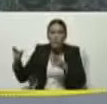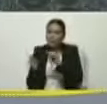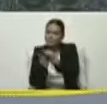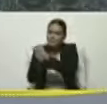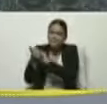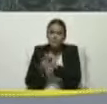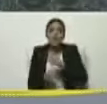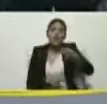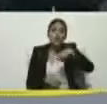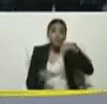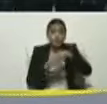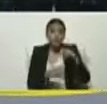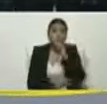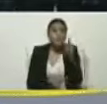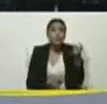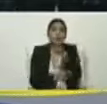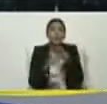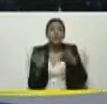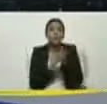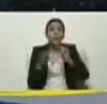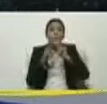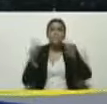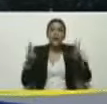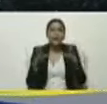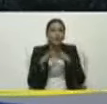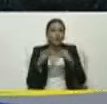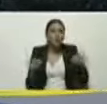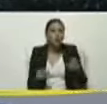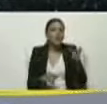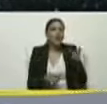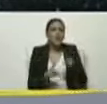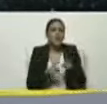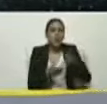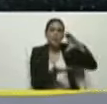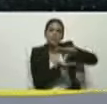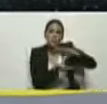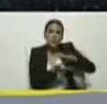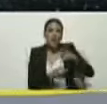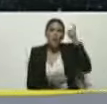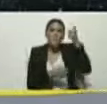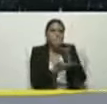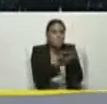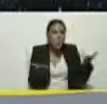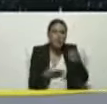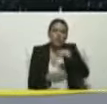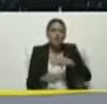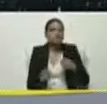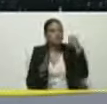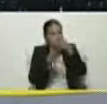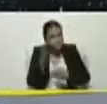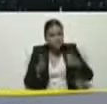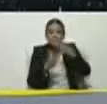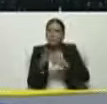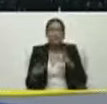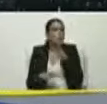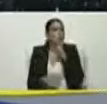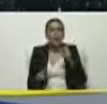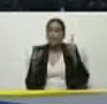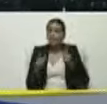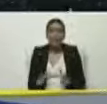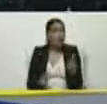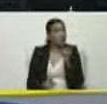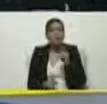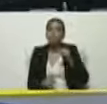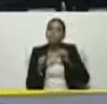Venezuela ha logrado pacificar ciudades, pueblos, cómo perseveramos y no descansamos en el camino de